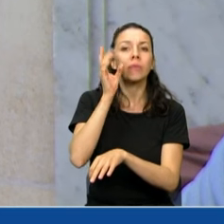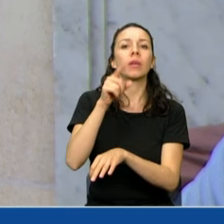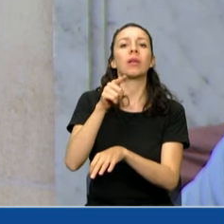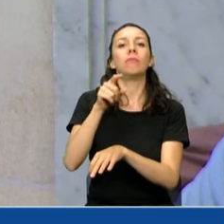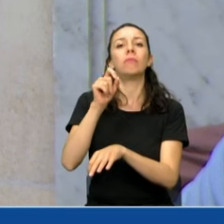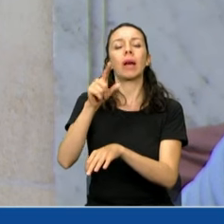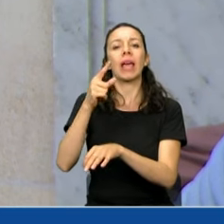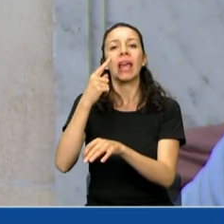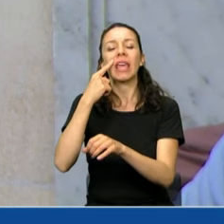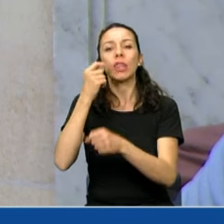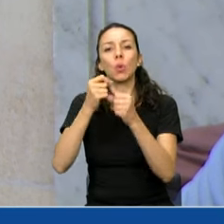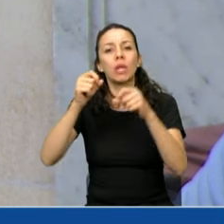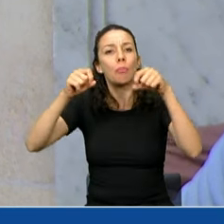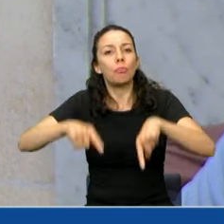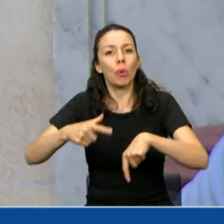Industria nacional